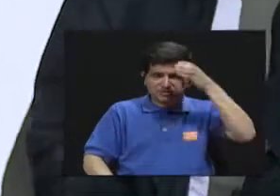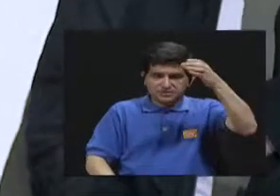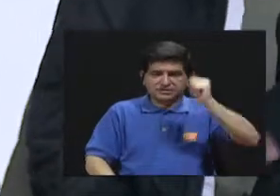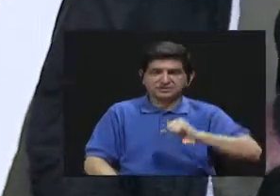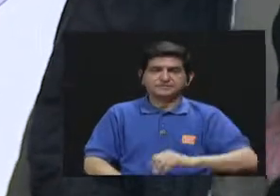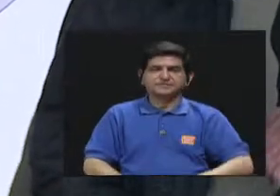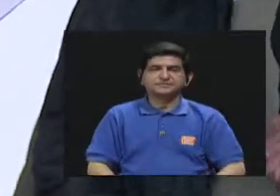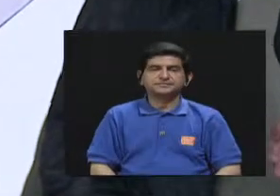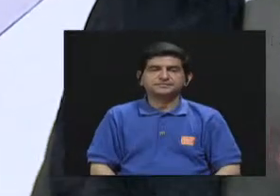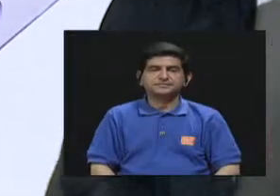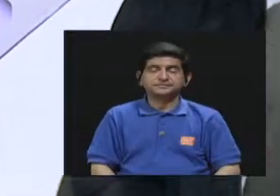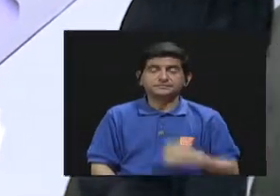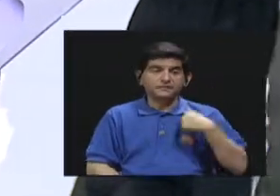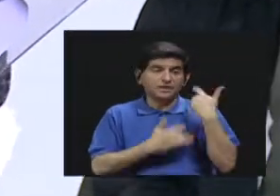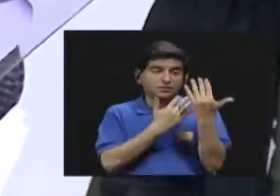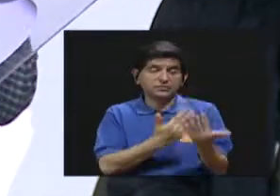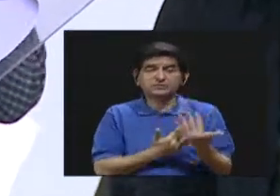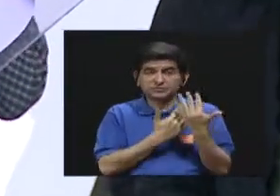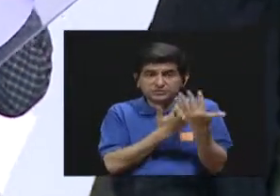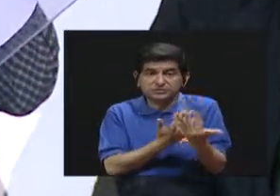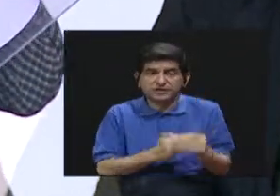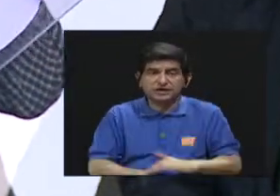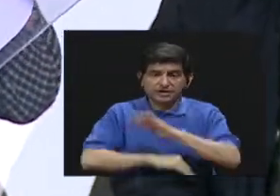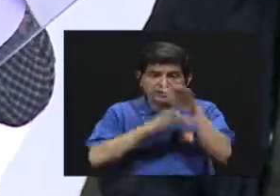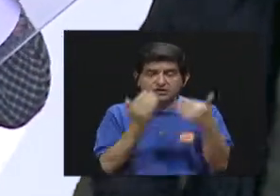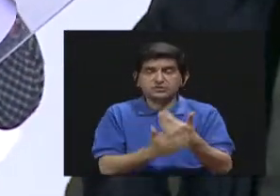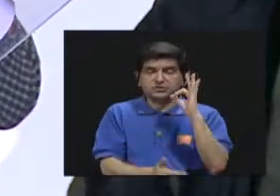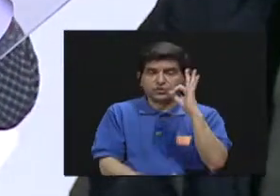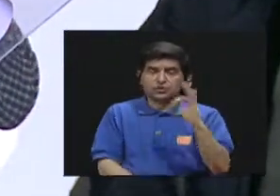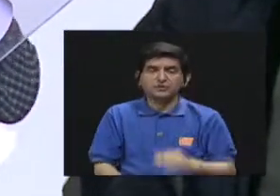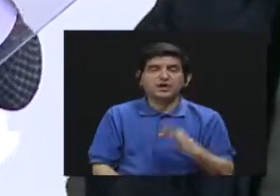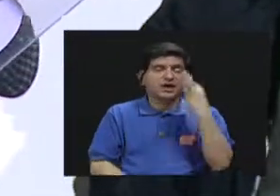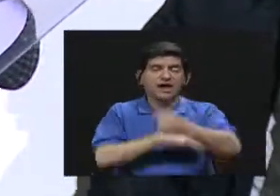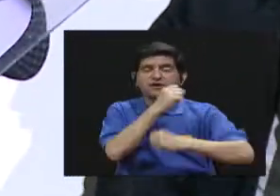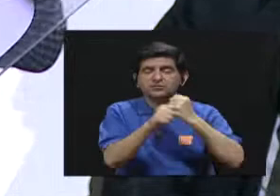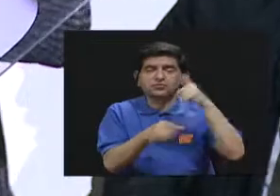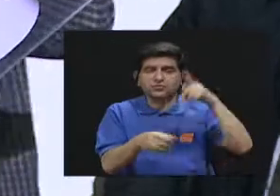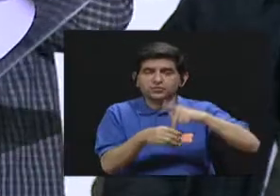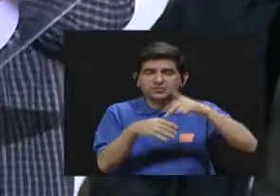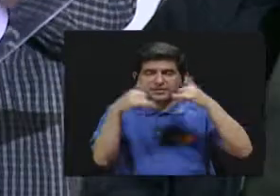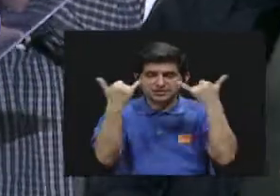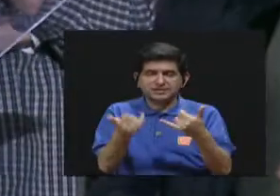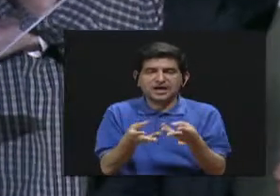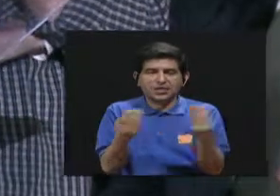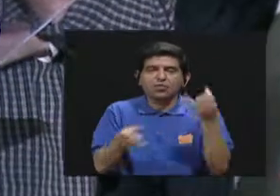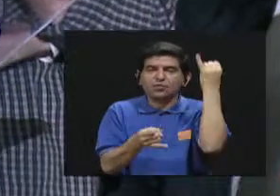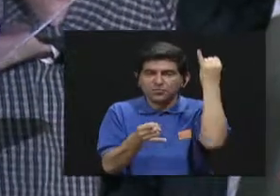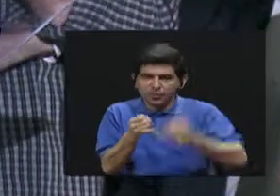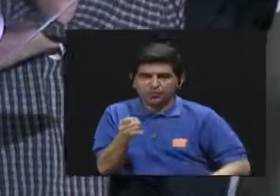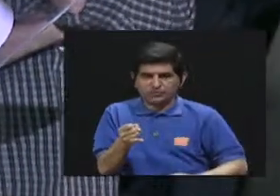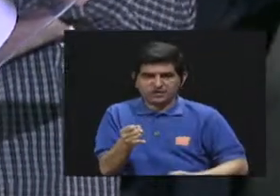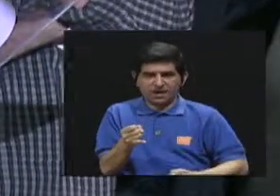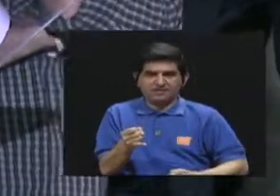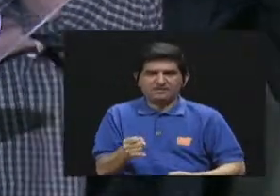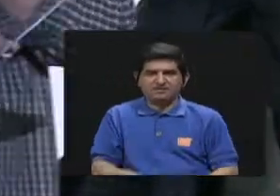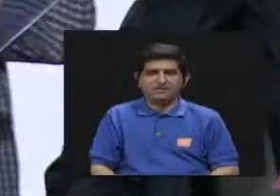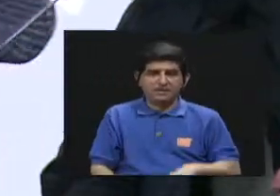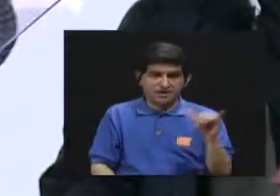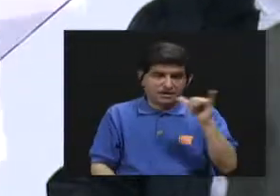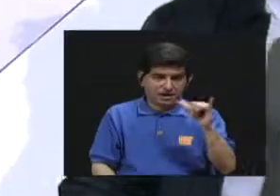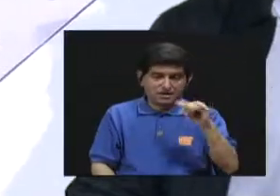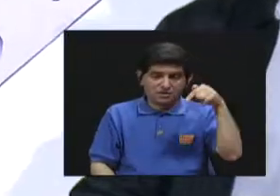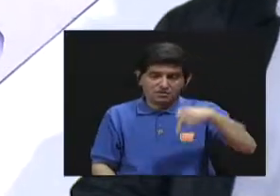Bueno, espero, si todo sale bien, que en unos años podamos participar ya con un producto terminado dentro de este mismo